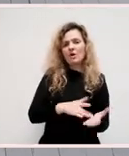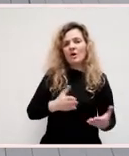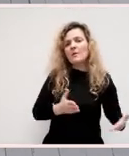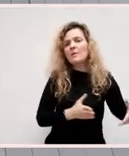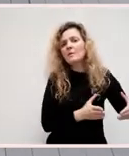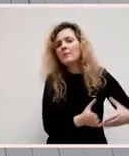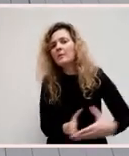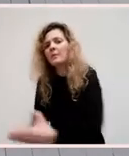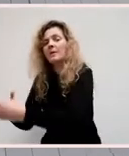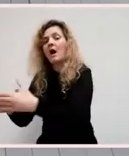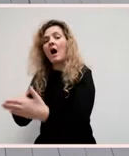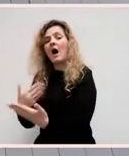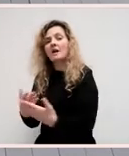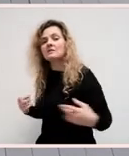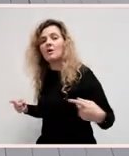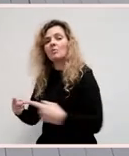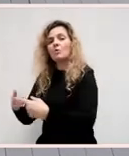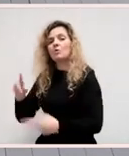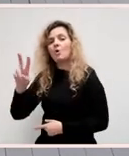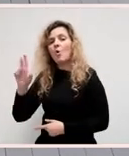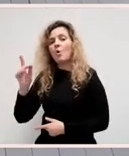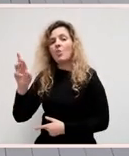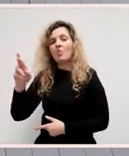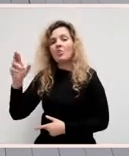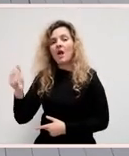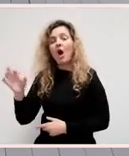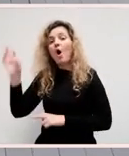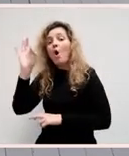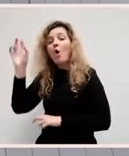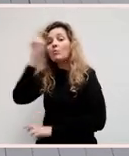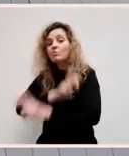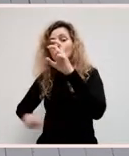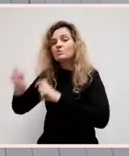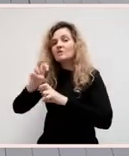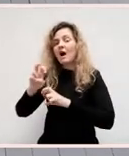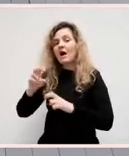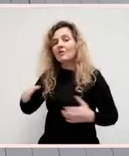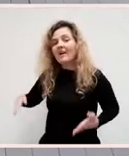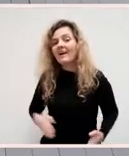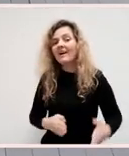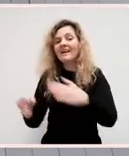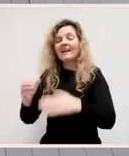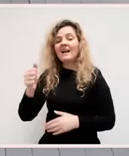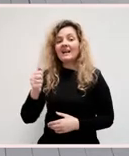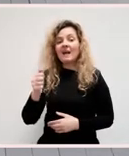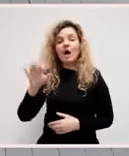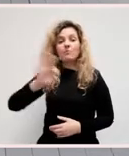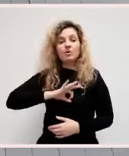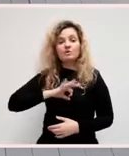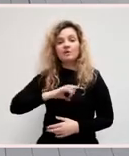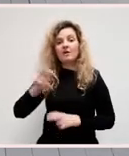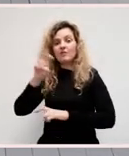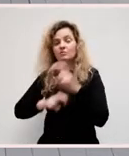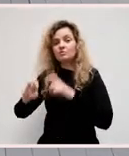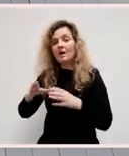un fuerte temporal que debe o arrastrar cara os cons de de punta udra o quizá es buscando refugio el mismo dentro es